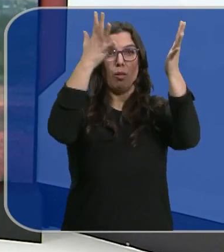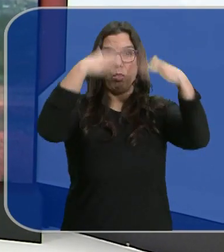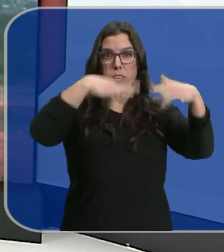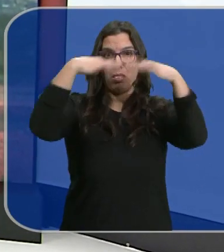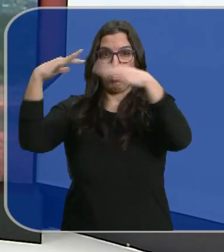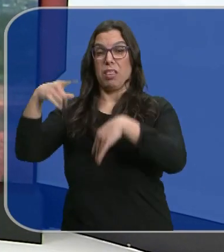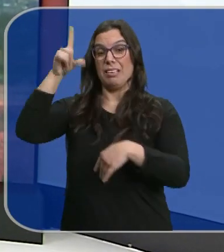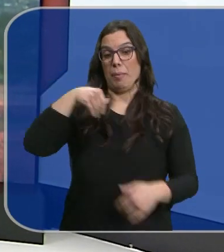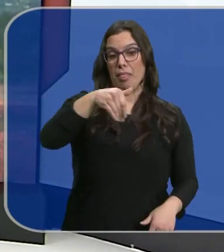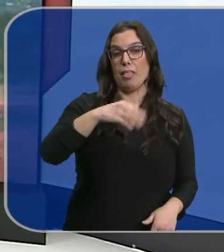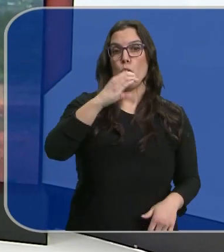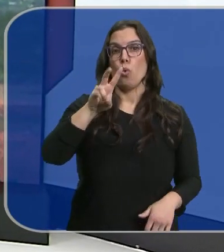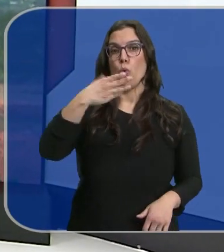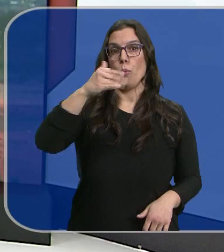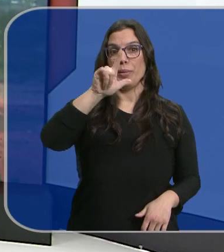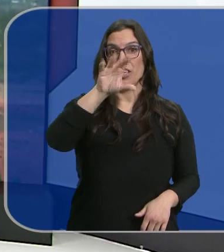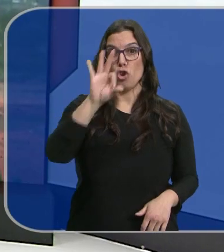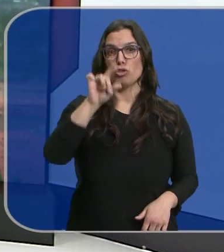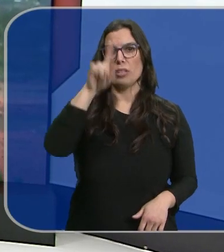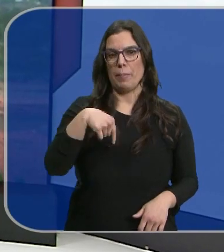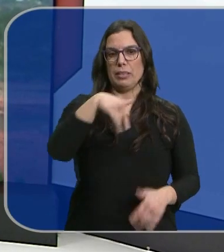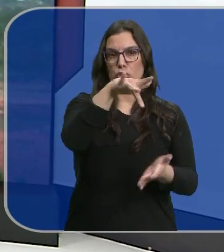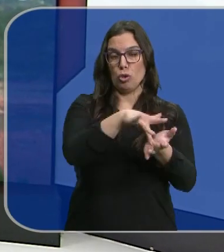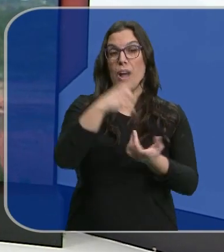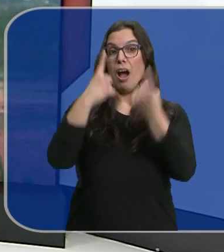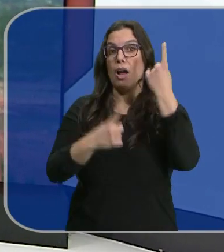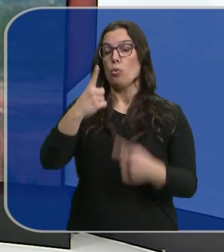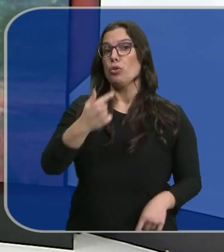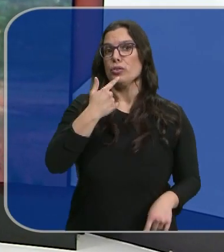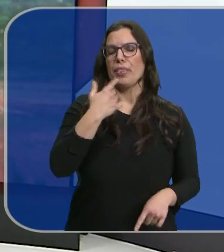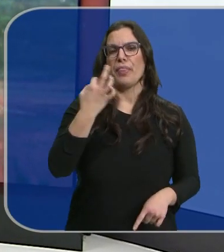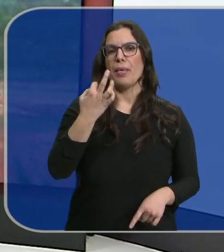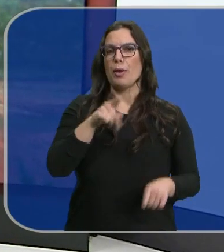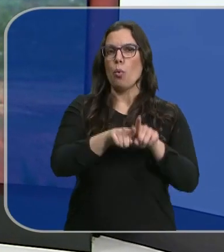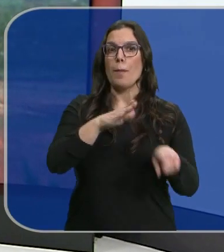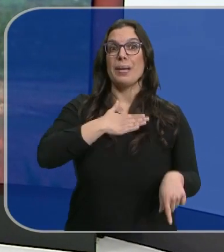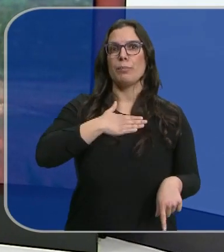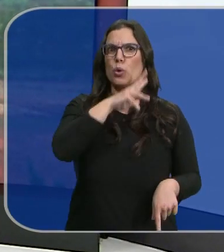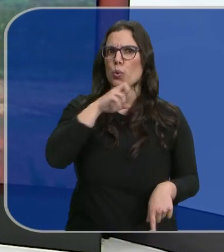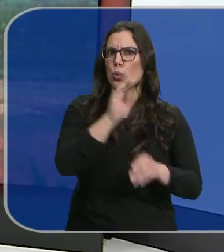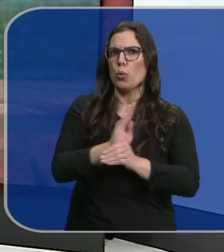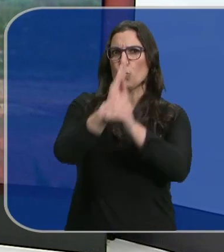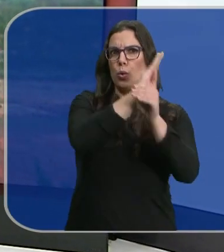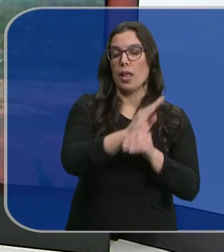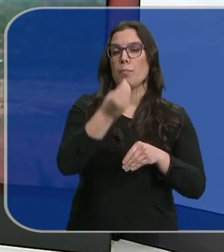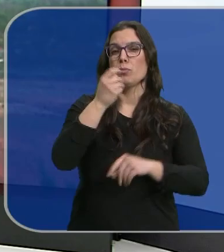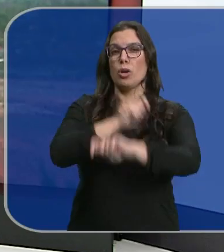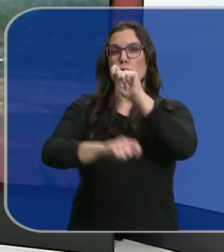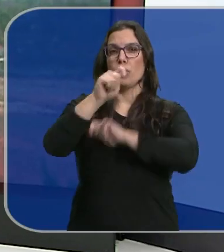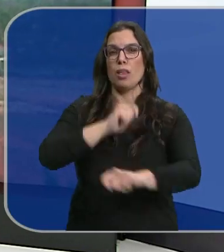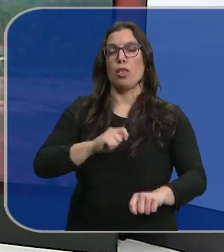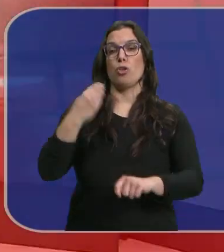Pero las voces que defienden su valor patrimonial en este caso no se apagan. Esto dicen desde Hispania